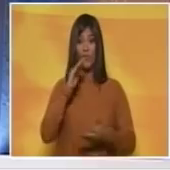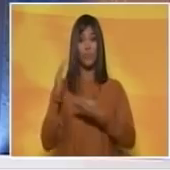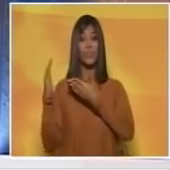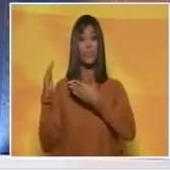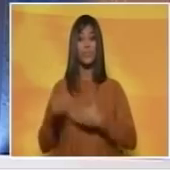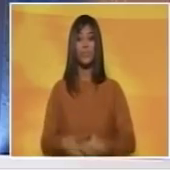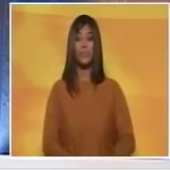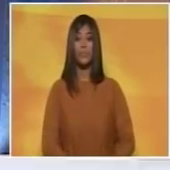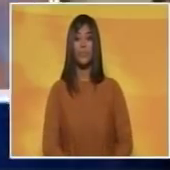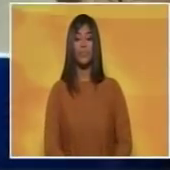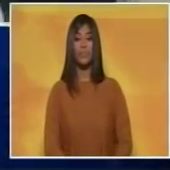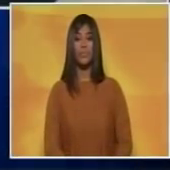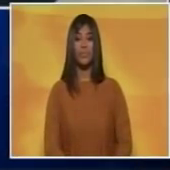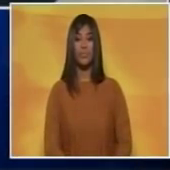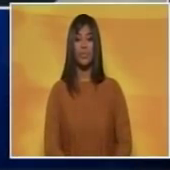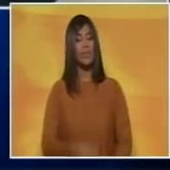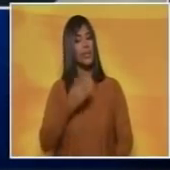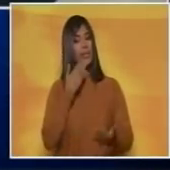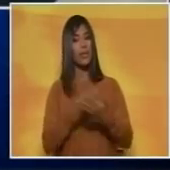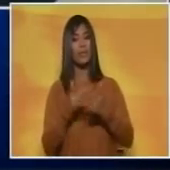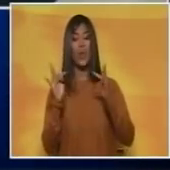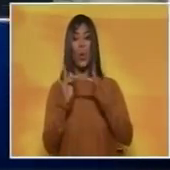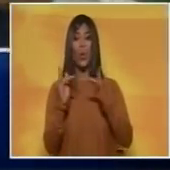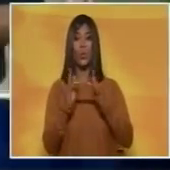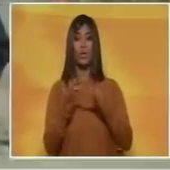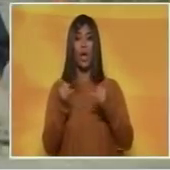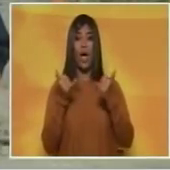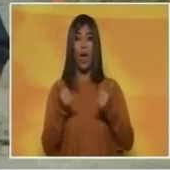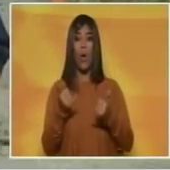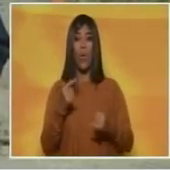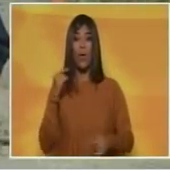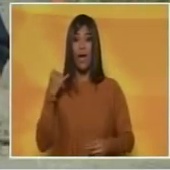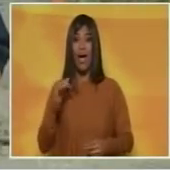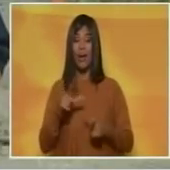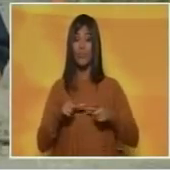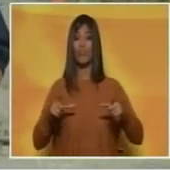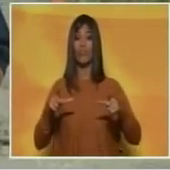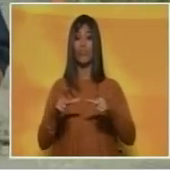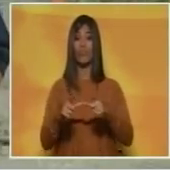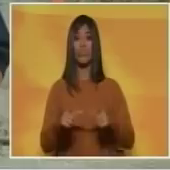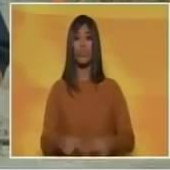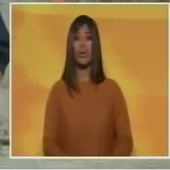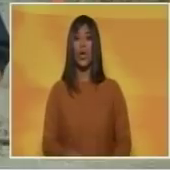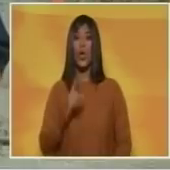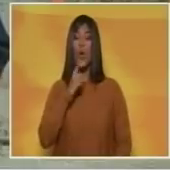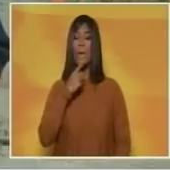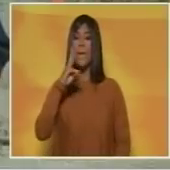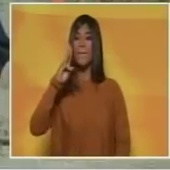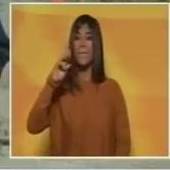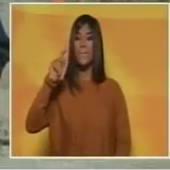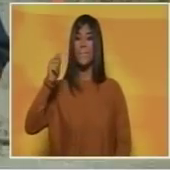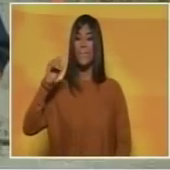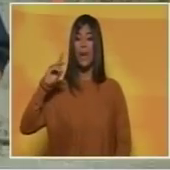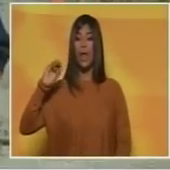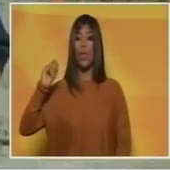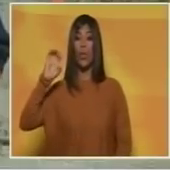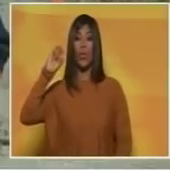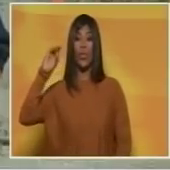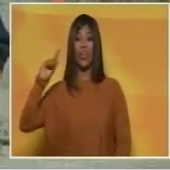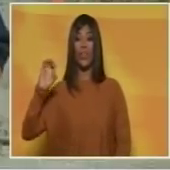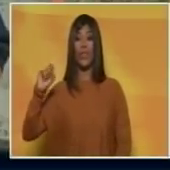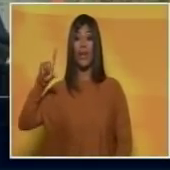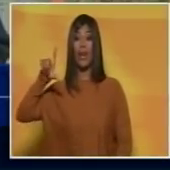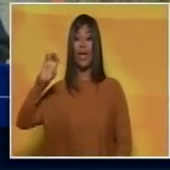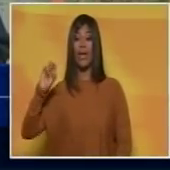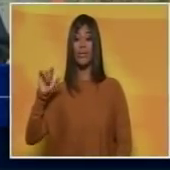la entidad. Muchísimas gracias, estudio. En esta oportunidad nos encontramos en la urbanización Prados del Este, la Villa, esto es en el municipio de